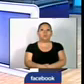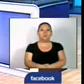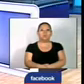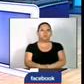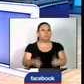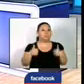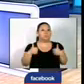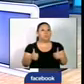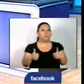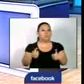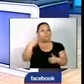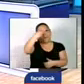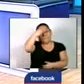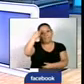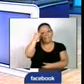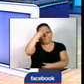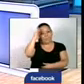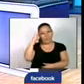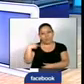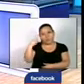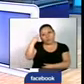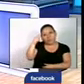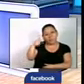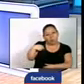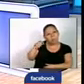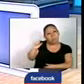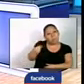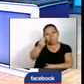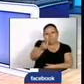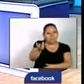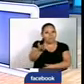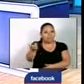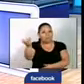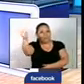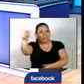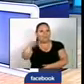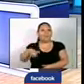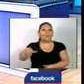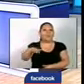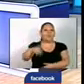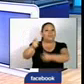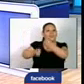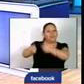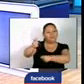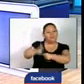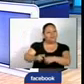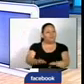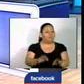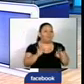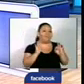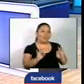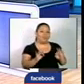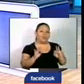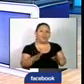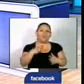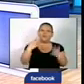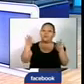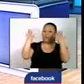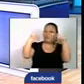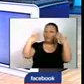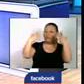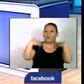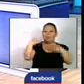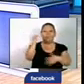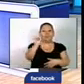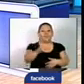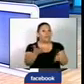Bien y con Roxana estamos pensando irnos de excursión allá a Las Piletas a Concepción Batres Ah, sería buenísimo y además refrescante con este